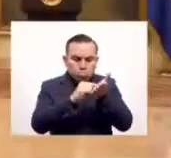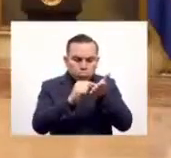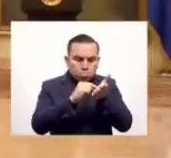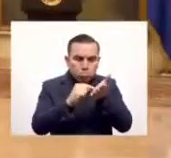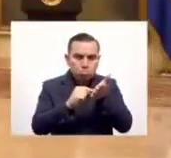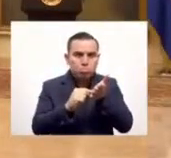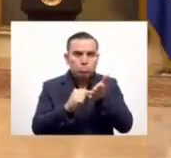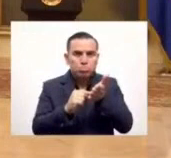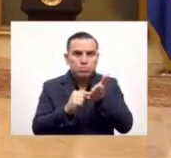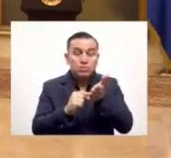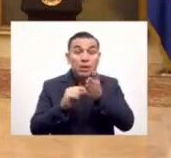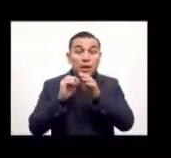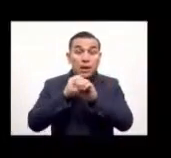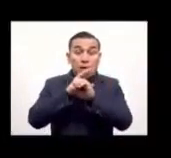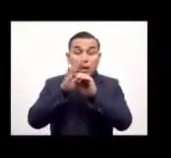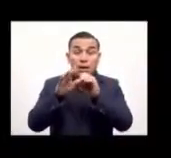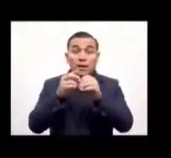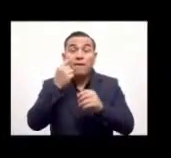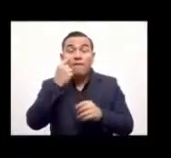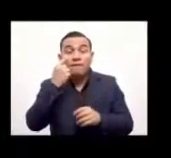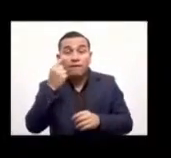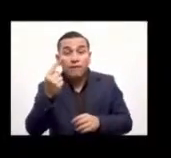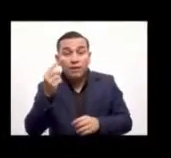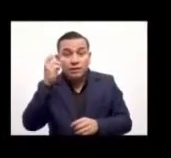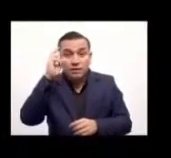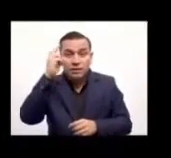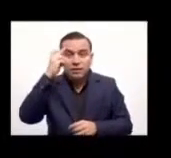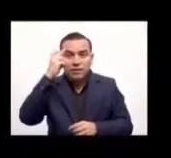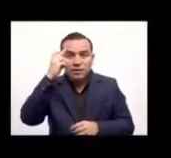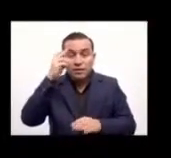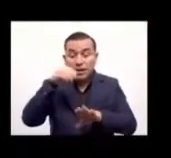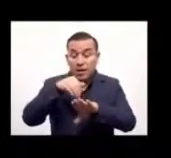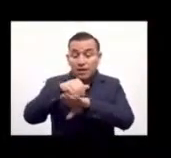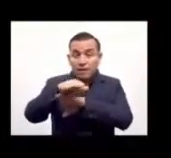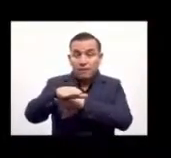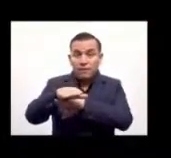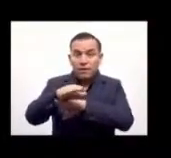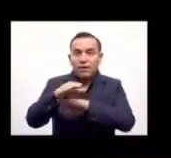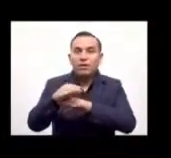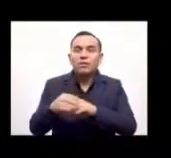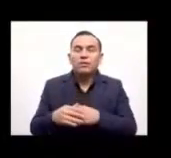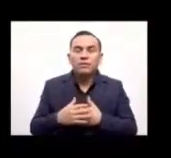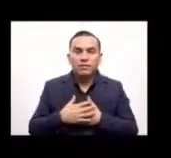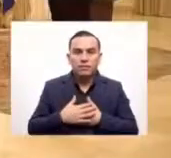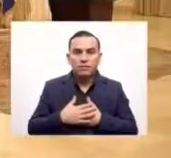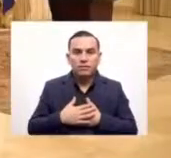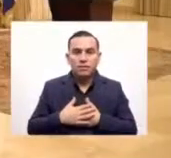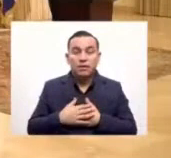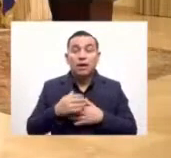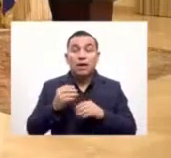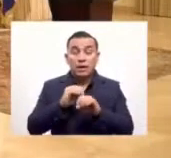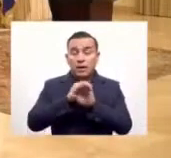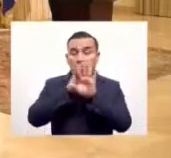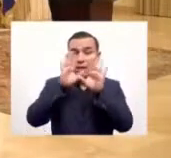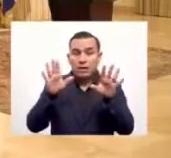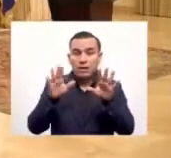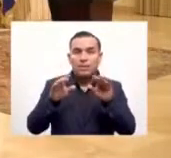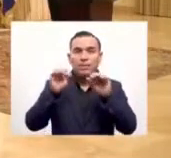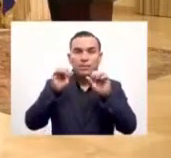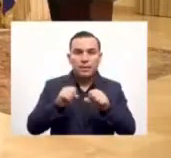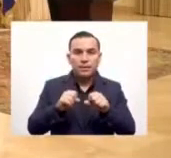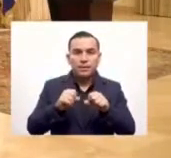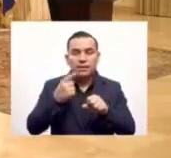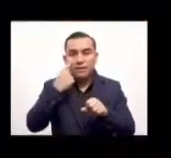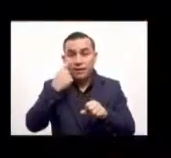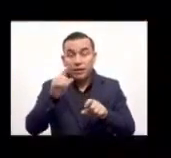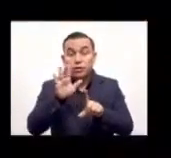cual, algún colchón para poder entonces inyectar capital en caso de que se caiga el Bitcoin, ¿no?